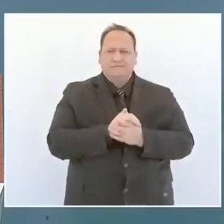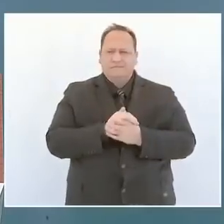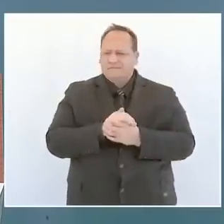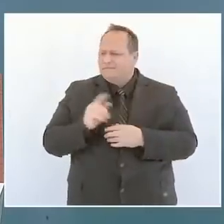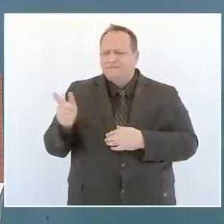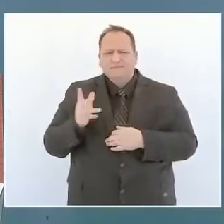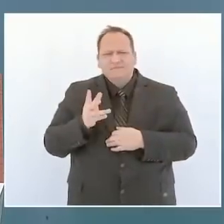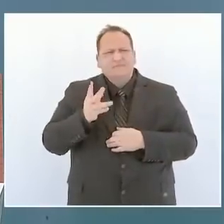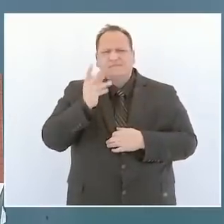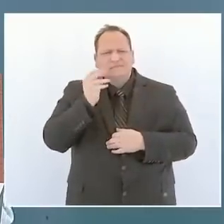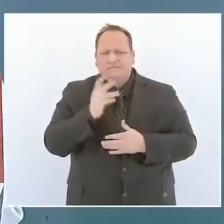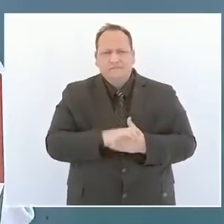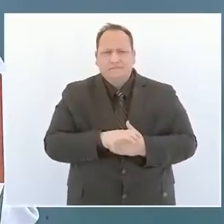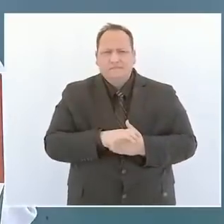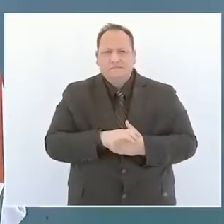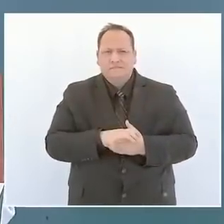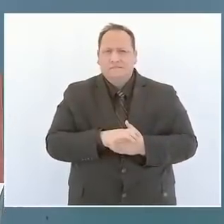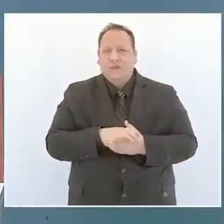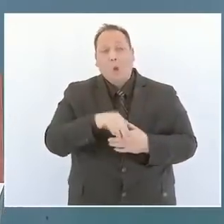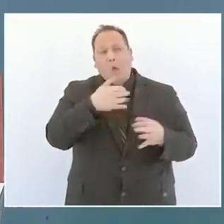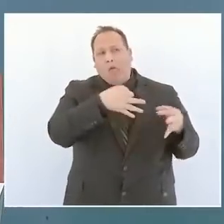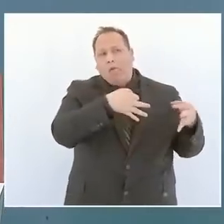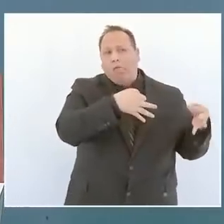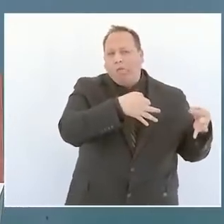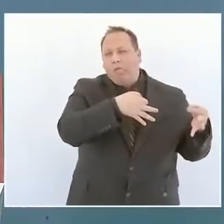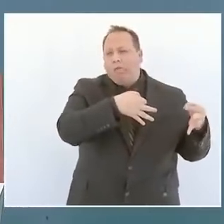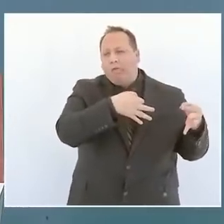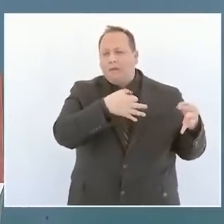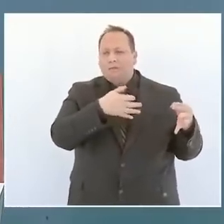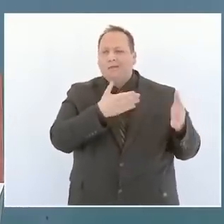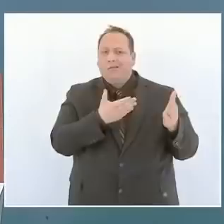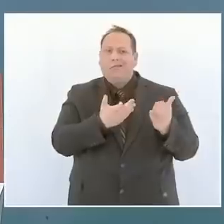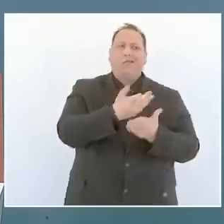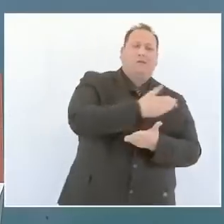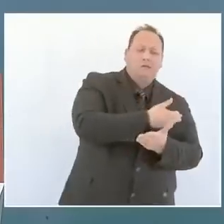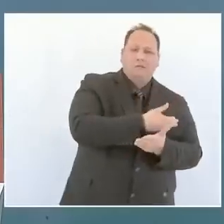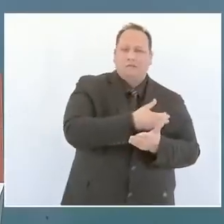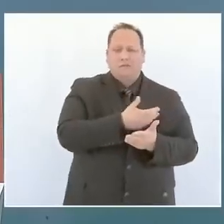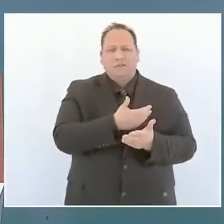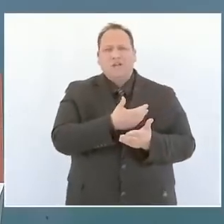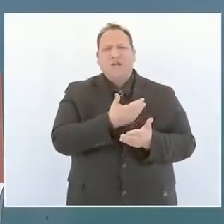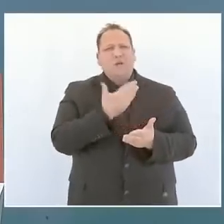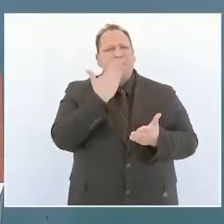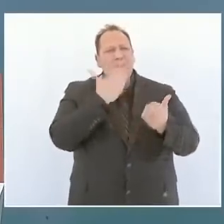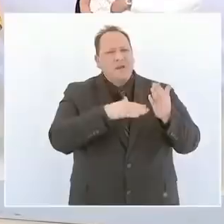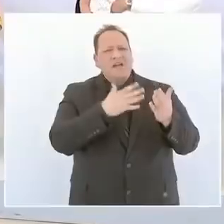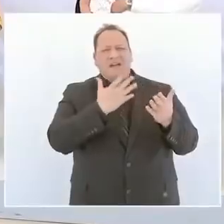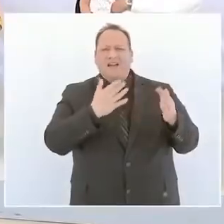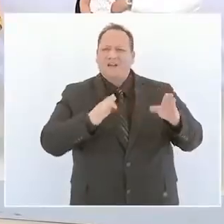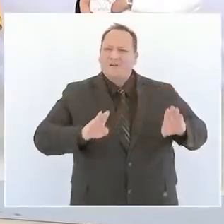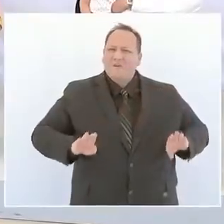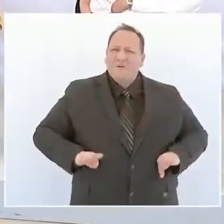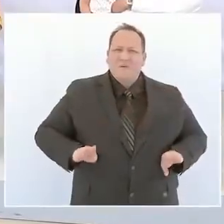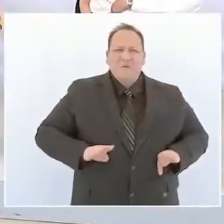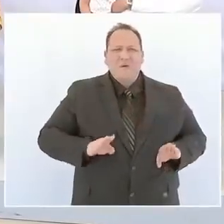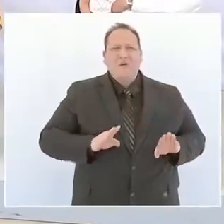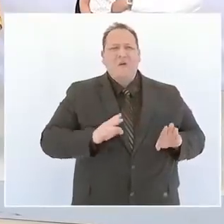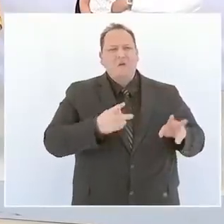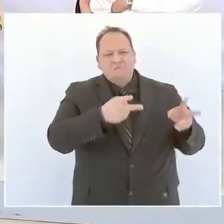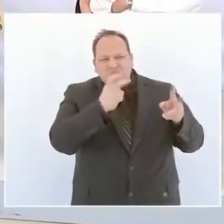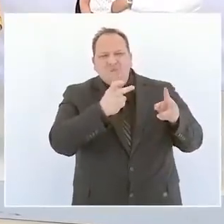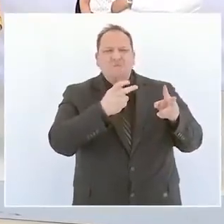para que no los enganchen y se vayan a las filas del